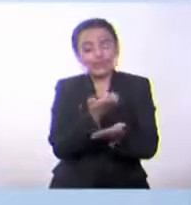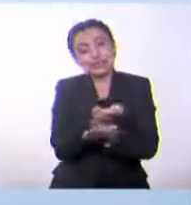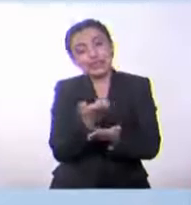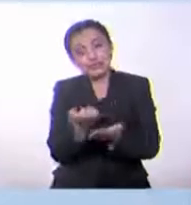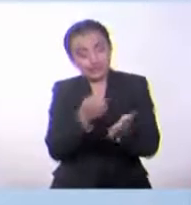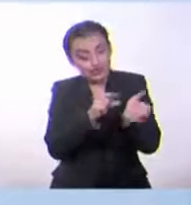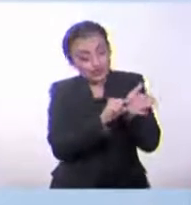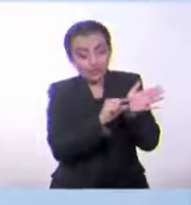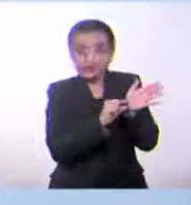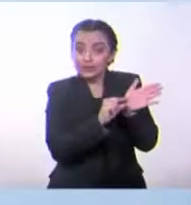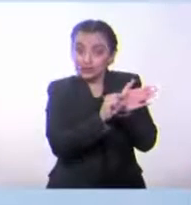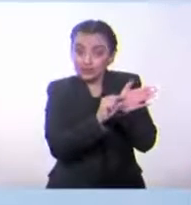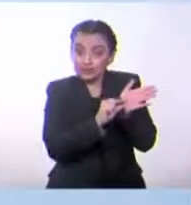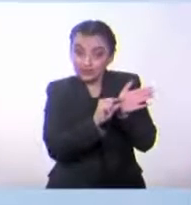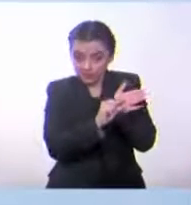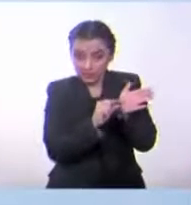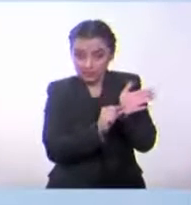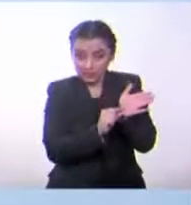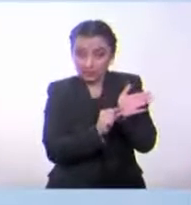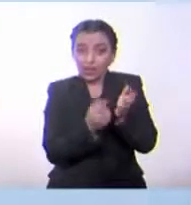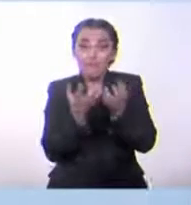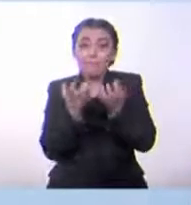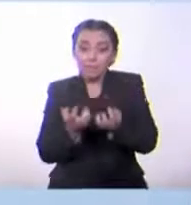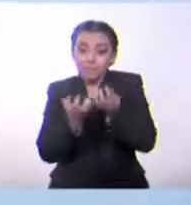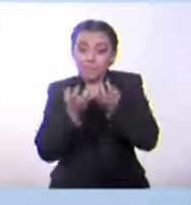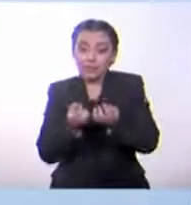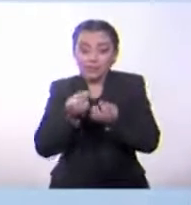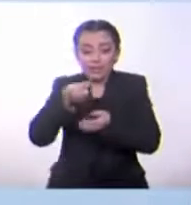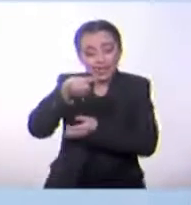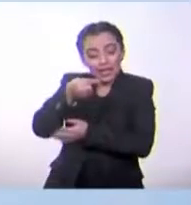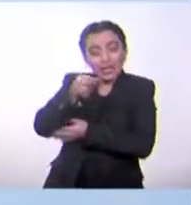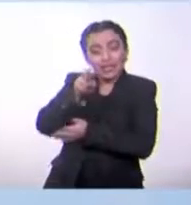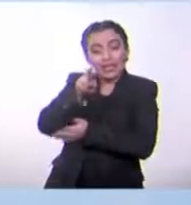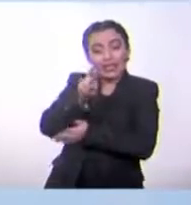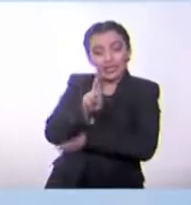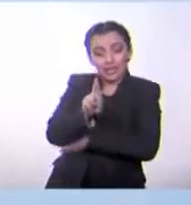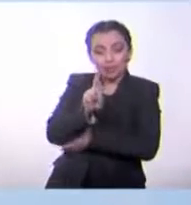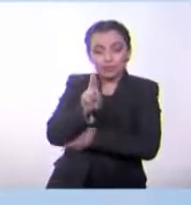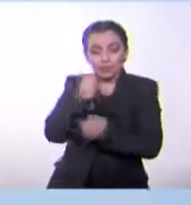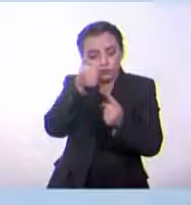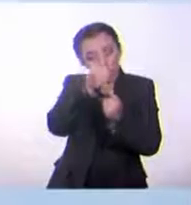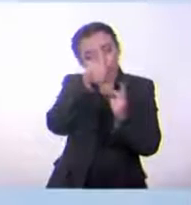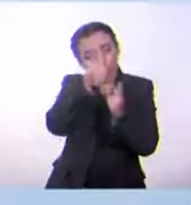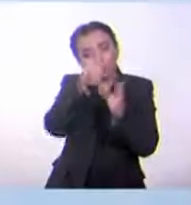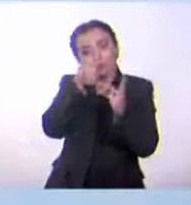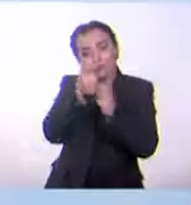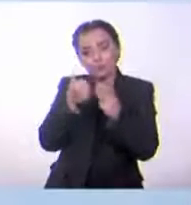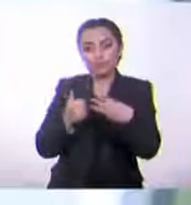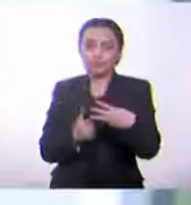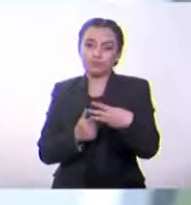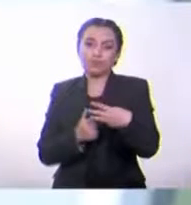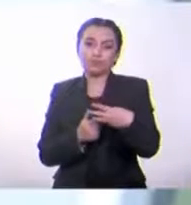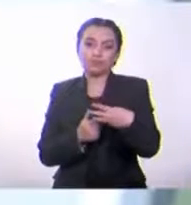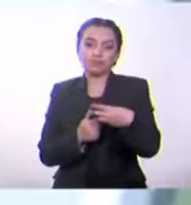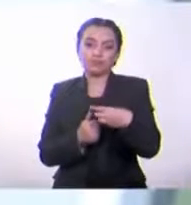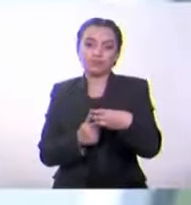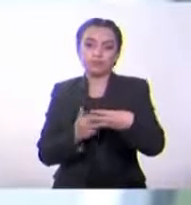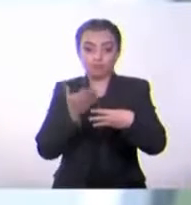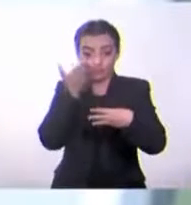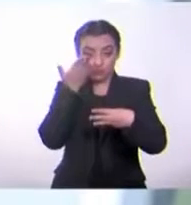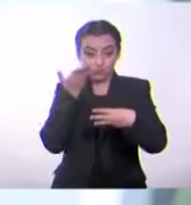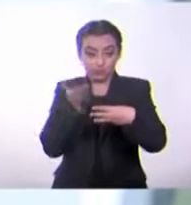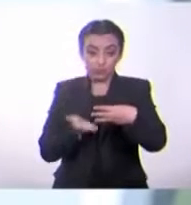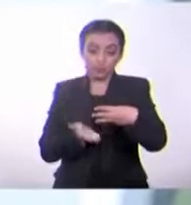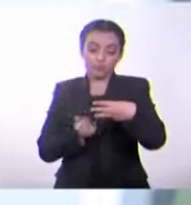pero también es la masa en gramos que hay en un mol de sustancia. Las tengo acá. Para el